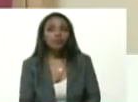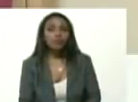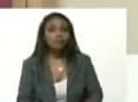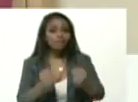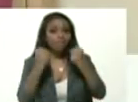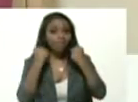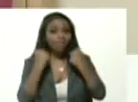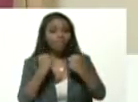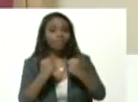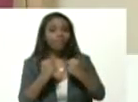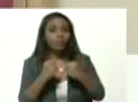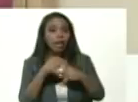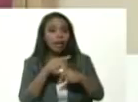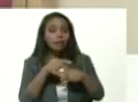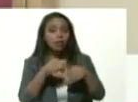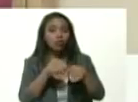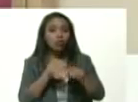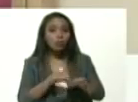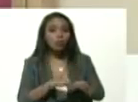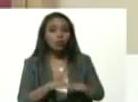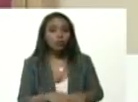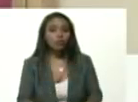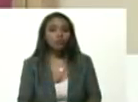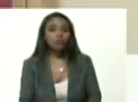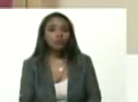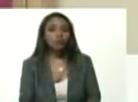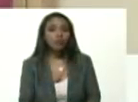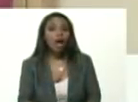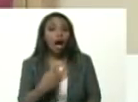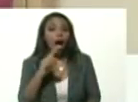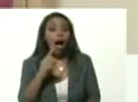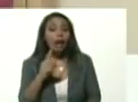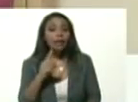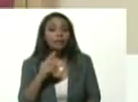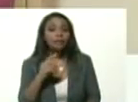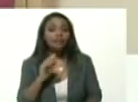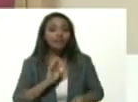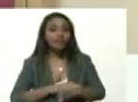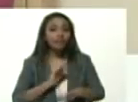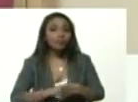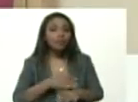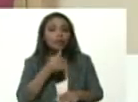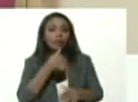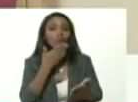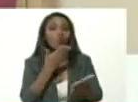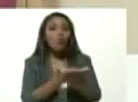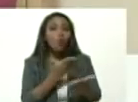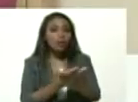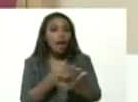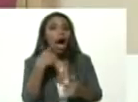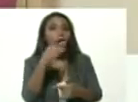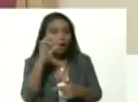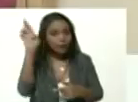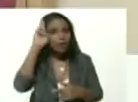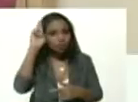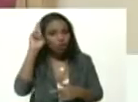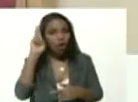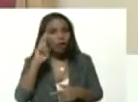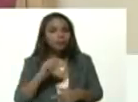fuertemente para esa suspensión, ¿verdad? Tienen argumentos quienes los proponen. Tienen razones para